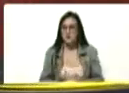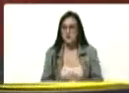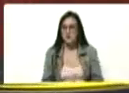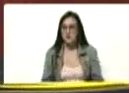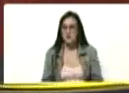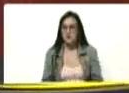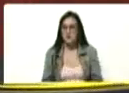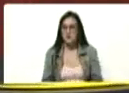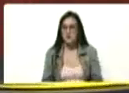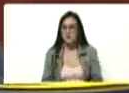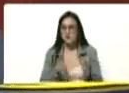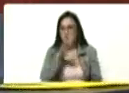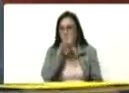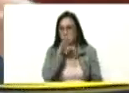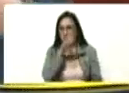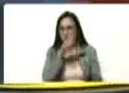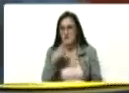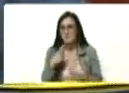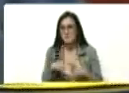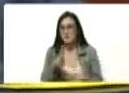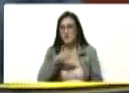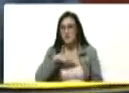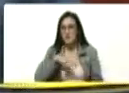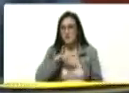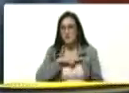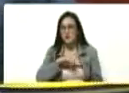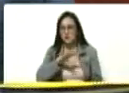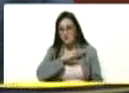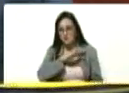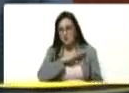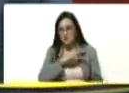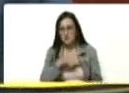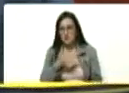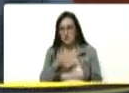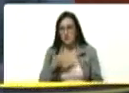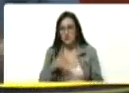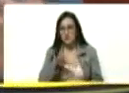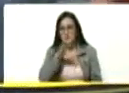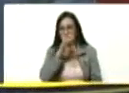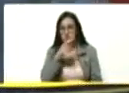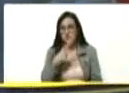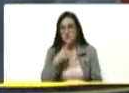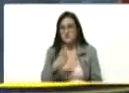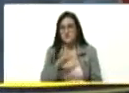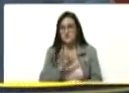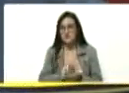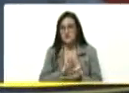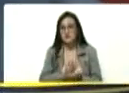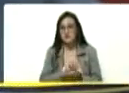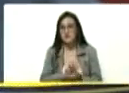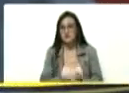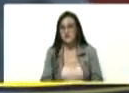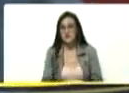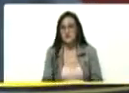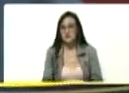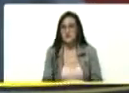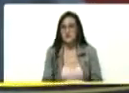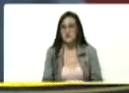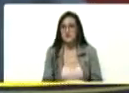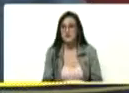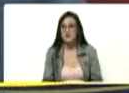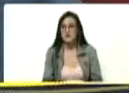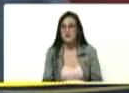hijo de perra, pero es nuestro hijo de perra. Así lo decía tranquilamente el yanqui. Todos